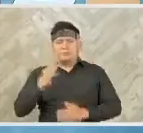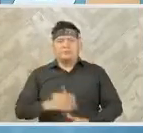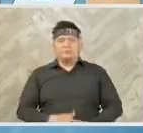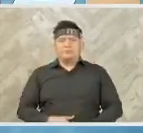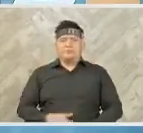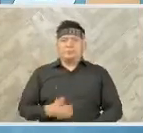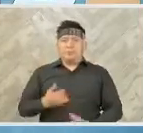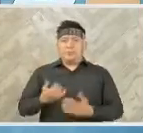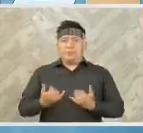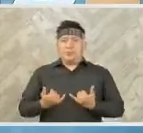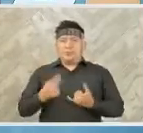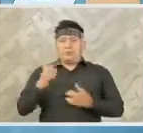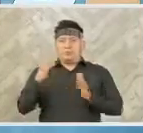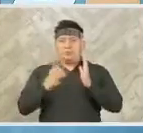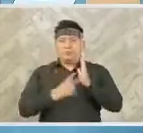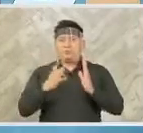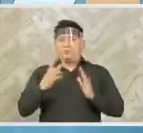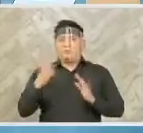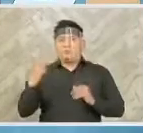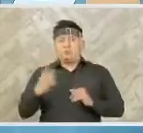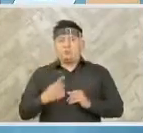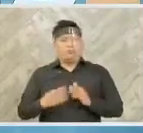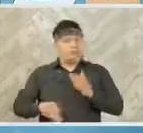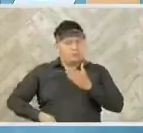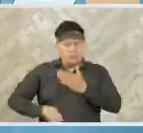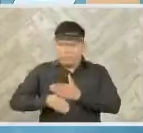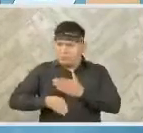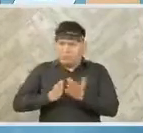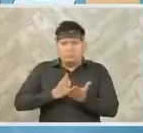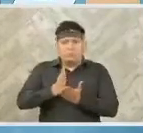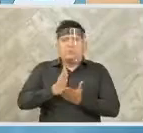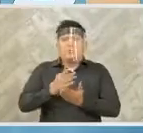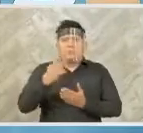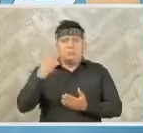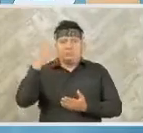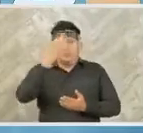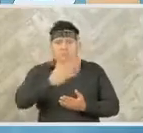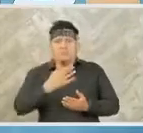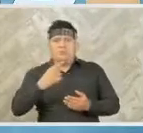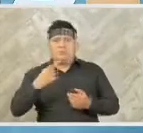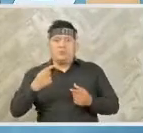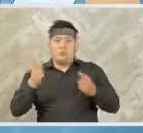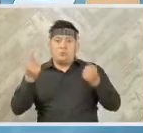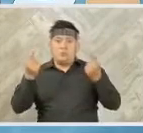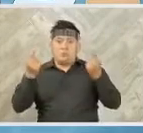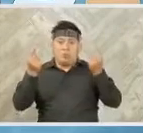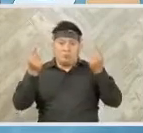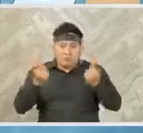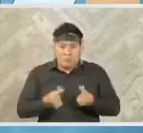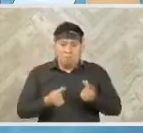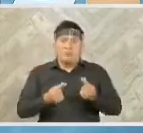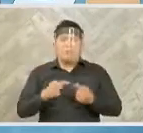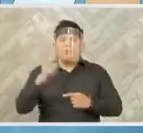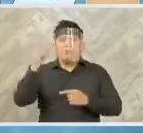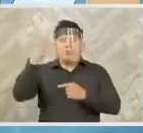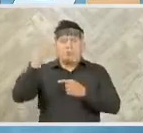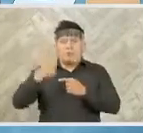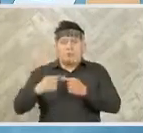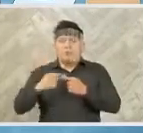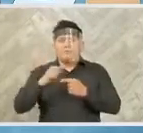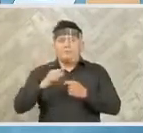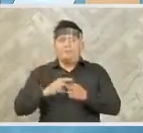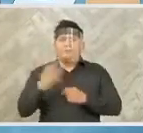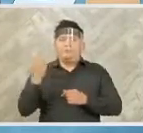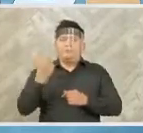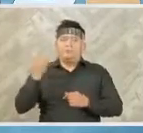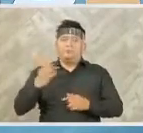este año todavía vamos a seguir apuntando a disminuir los delitos en ese sector. Pero ese mismo ejercicio, obviamente